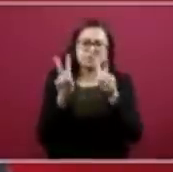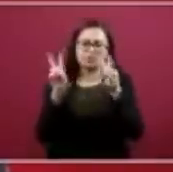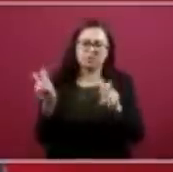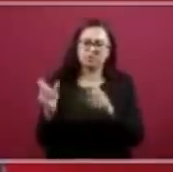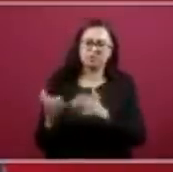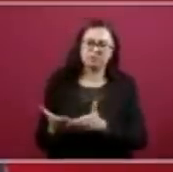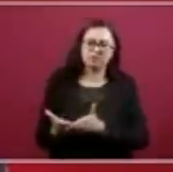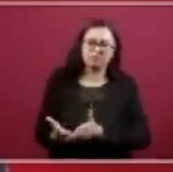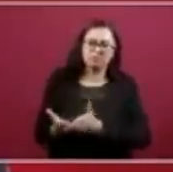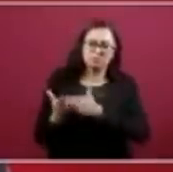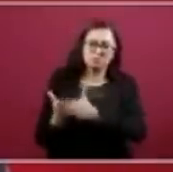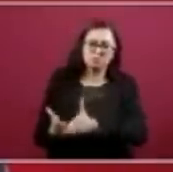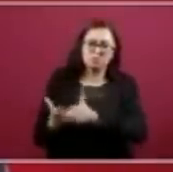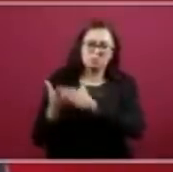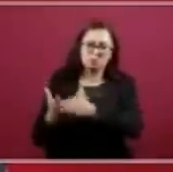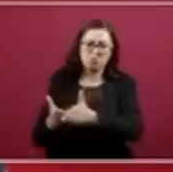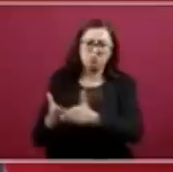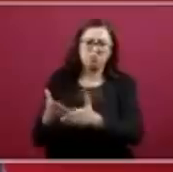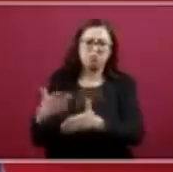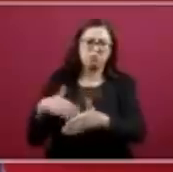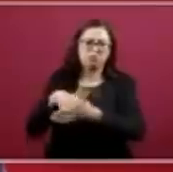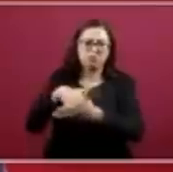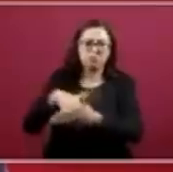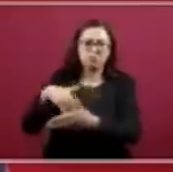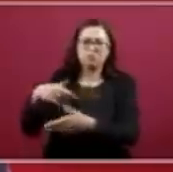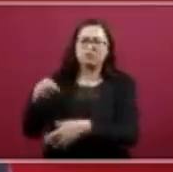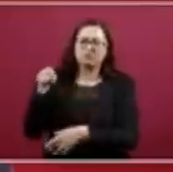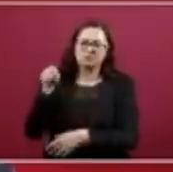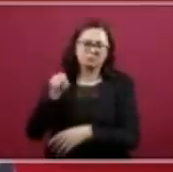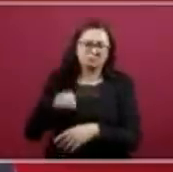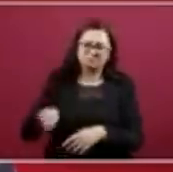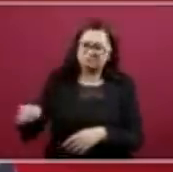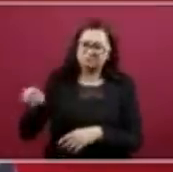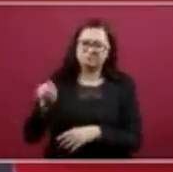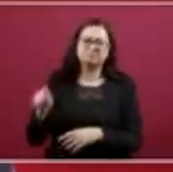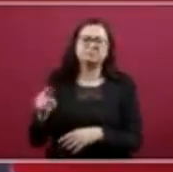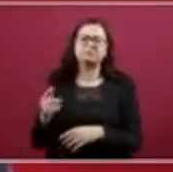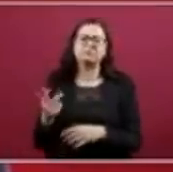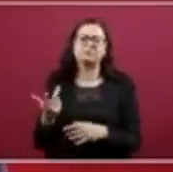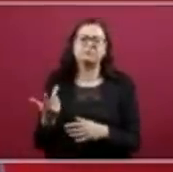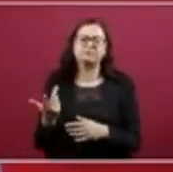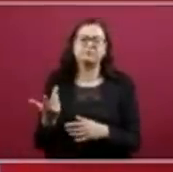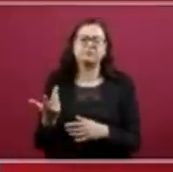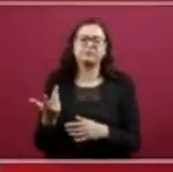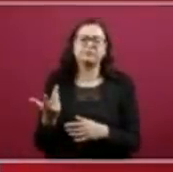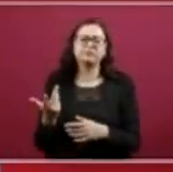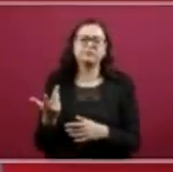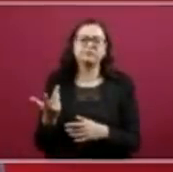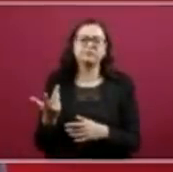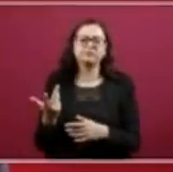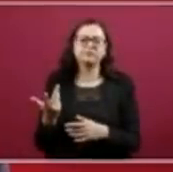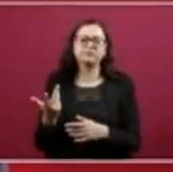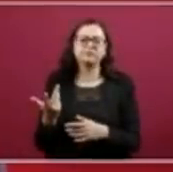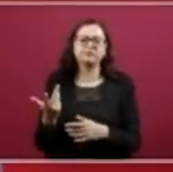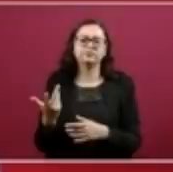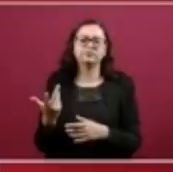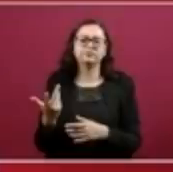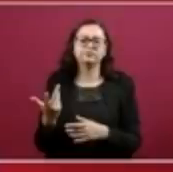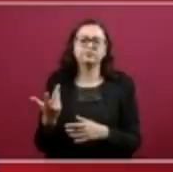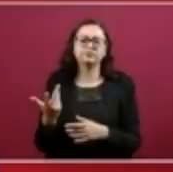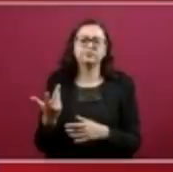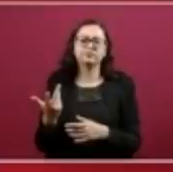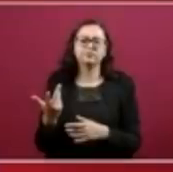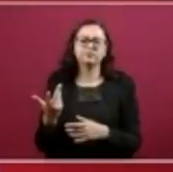y de todo lo que tiene que ver con